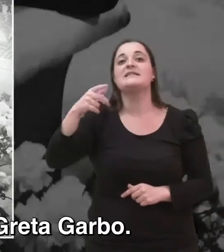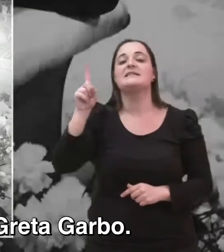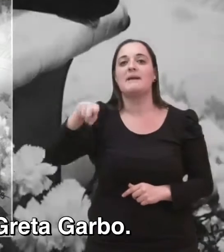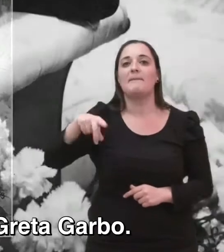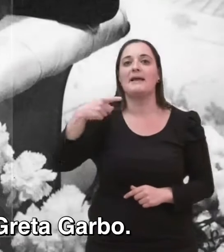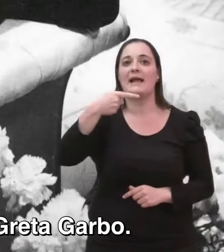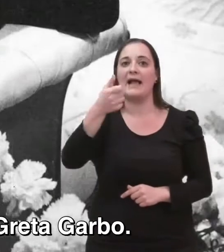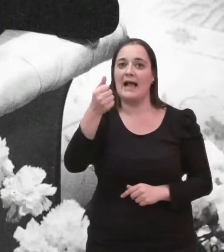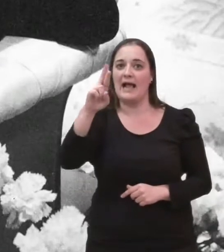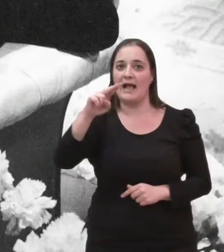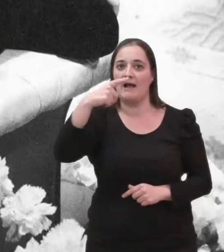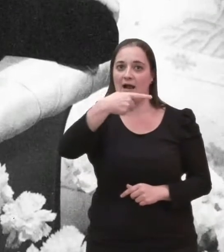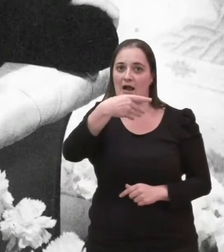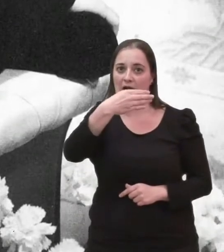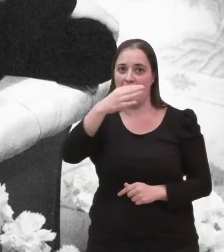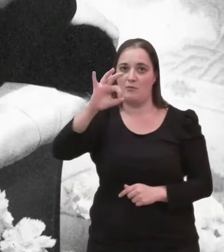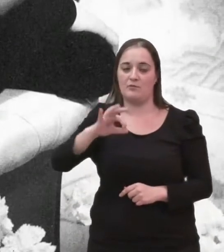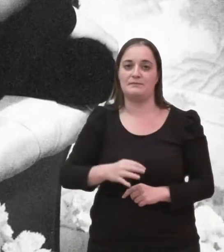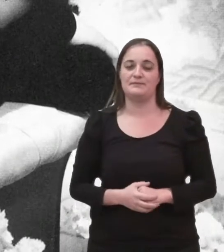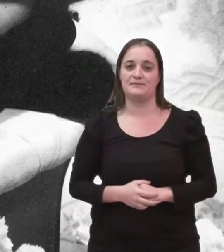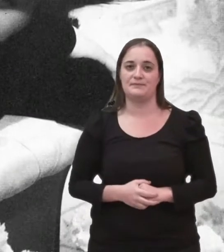y Greta Garbo.